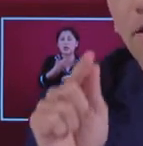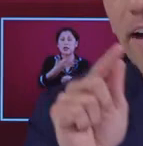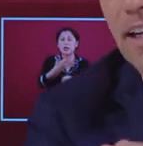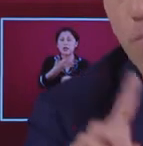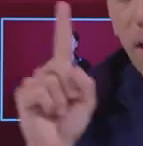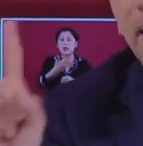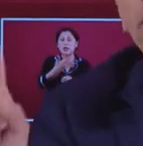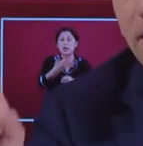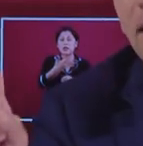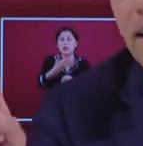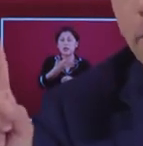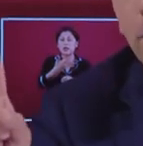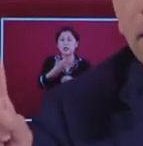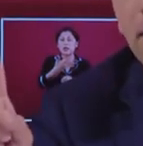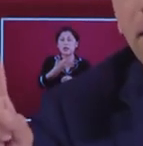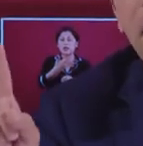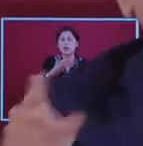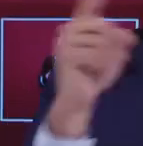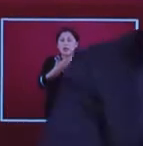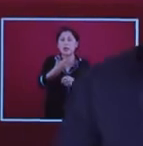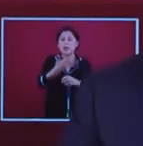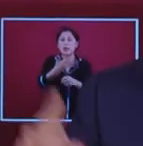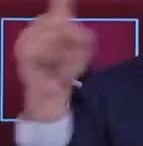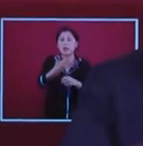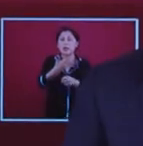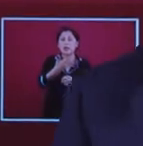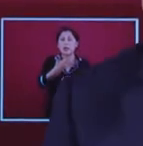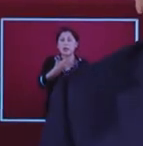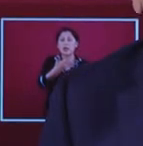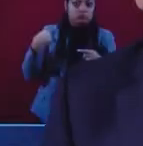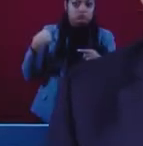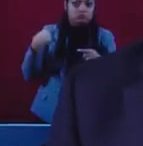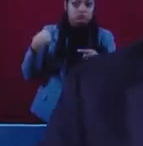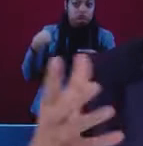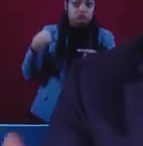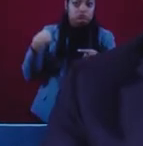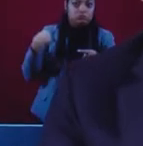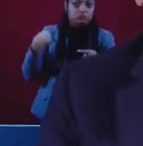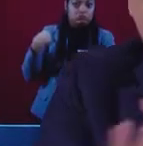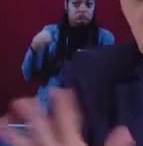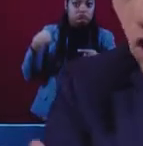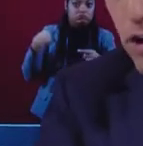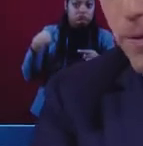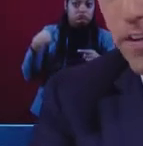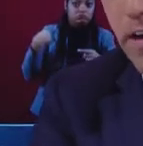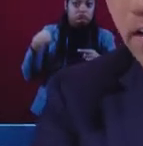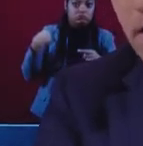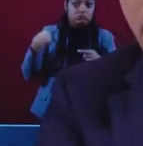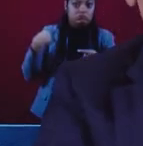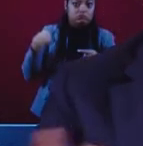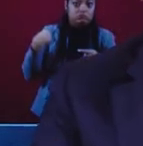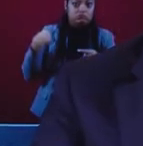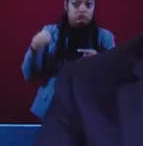veces más casos reales por cada oficial que él reporta. Gobernadores, secretarios de salud de los estados han criticado las cifras, y no solo los de